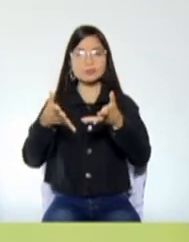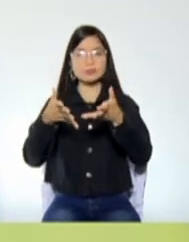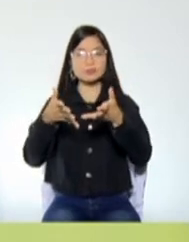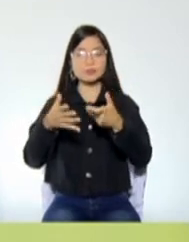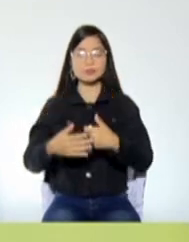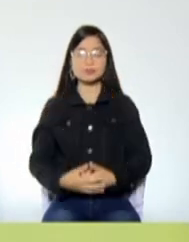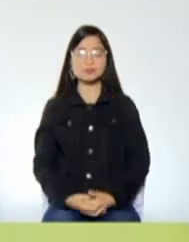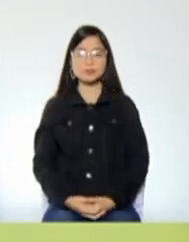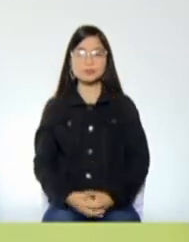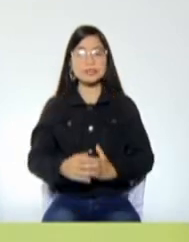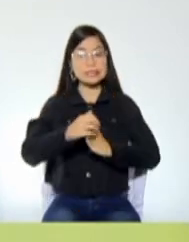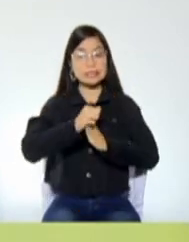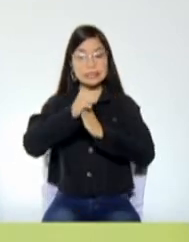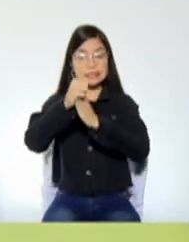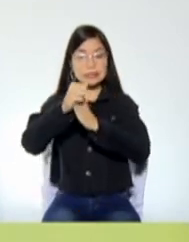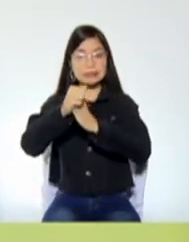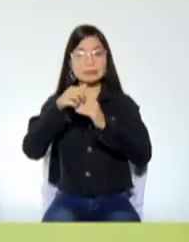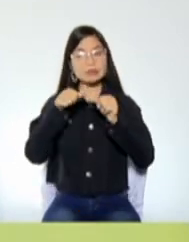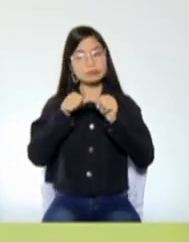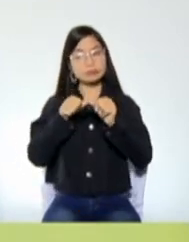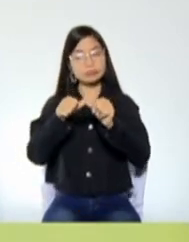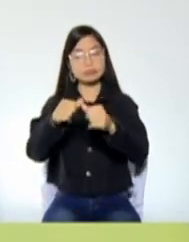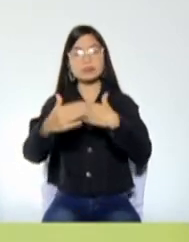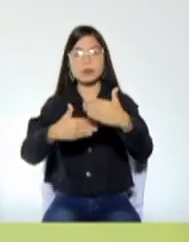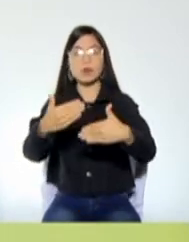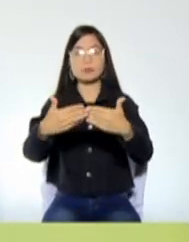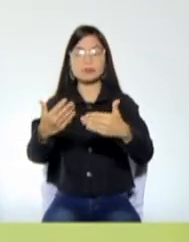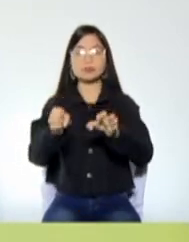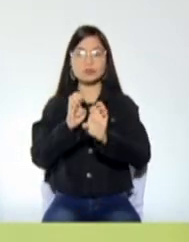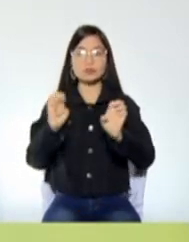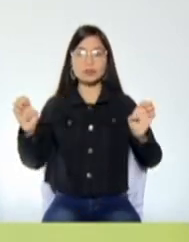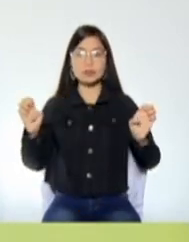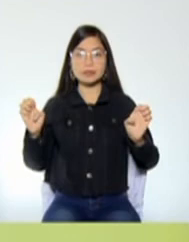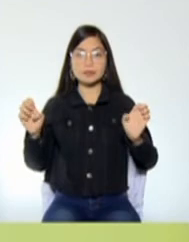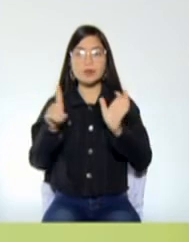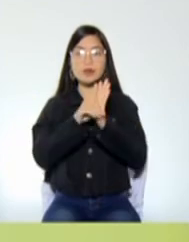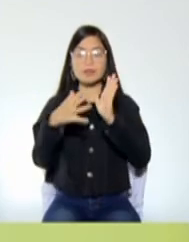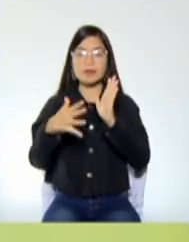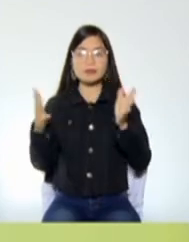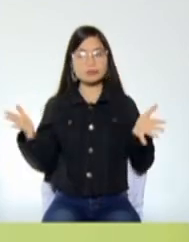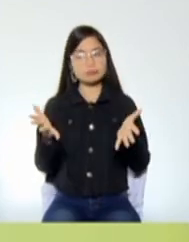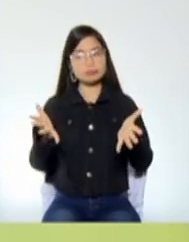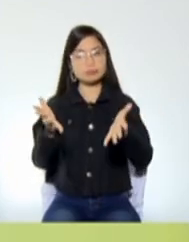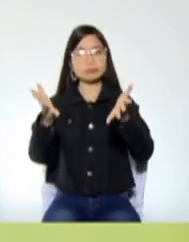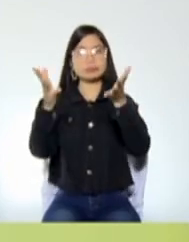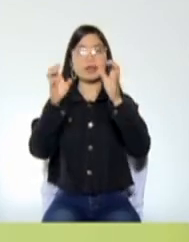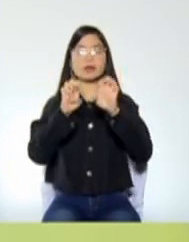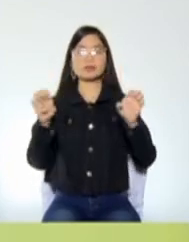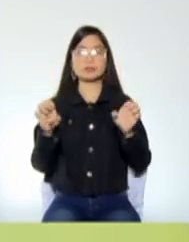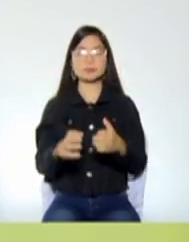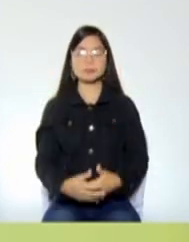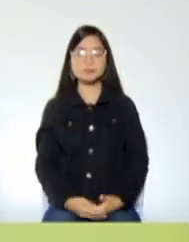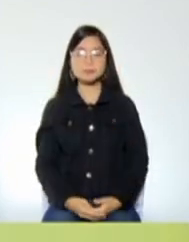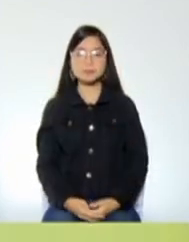continuar con el proceso educativo y así garantizar la atención educativa integral de todos nuestros niños, niñas y jóvenes. Vamos a hablar ahora de lo que es el concepto de